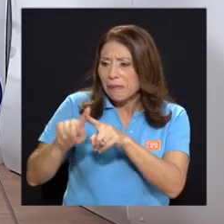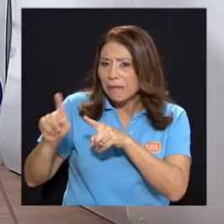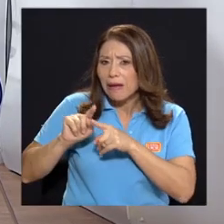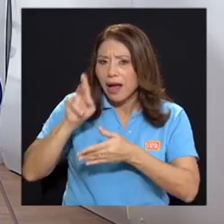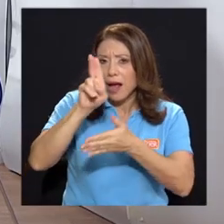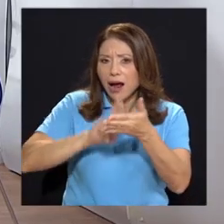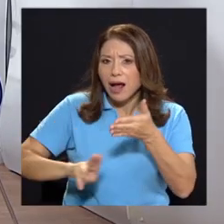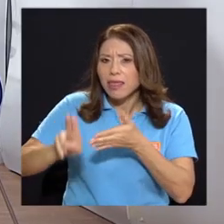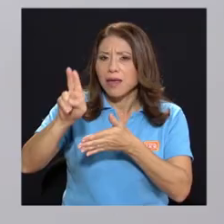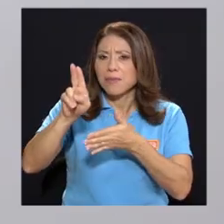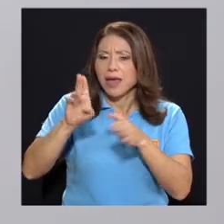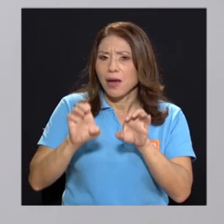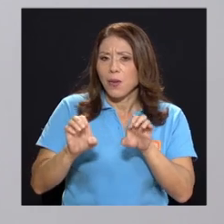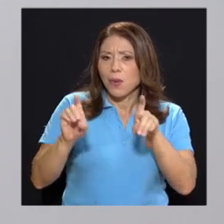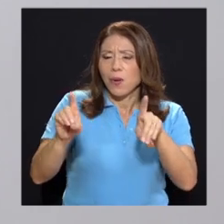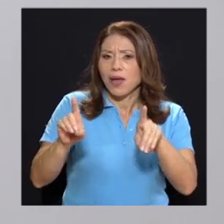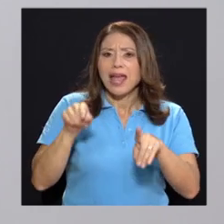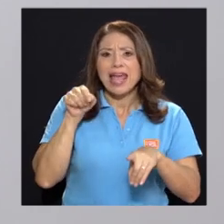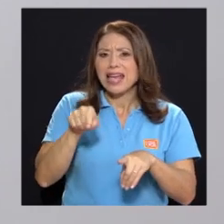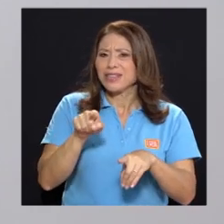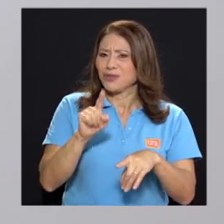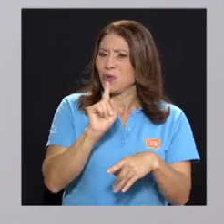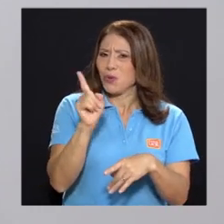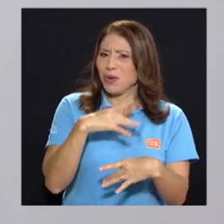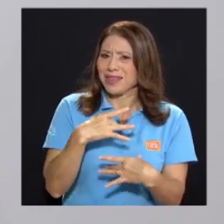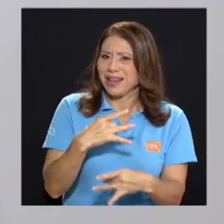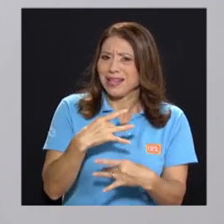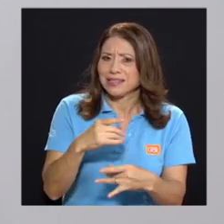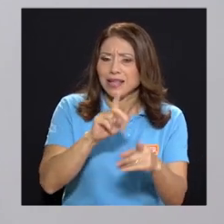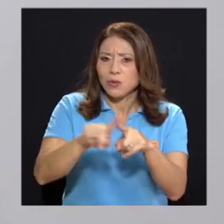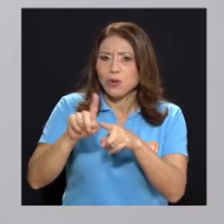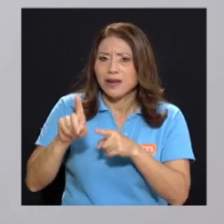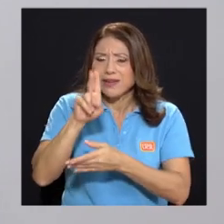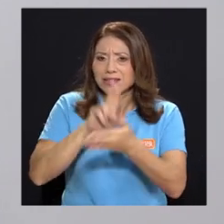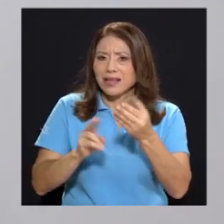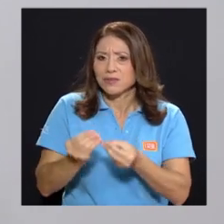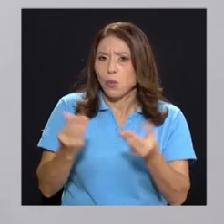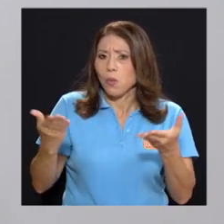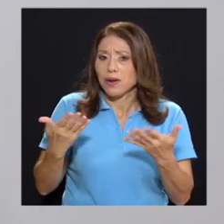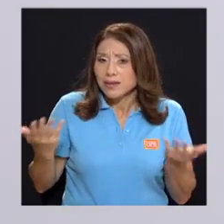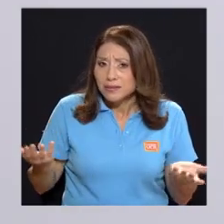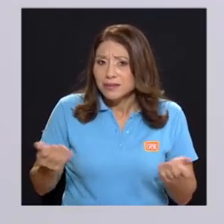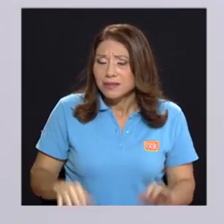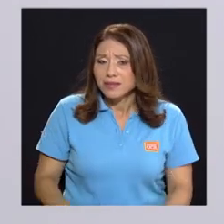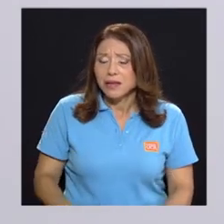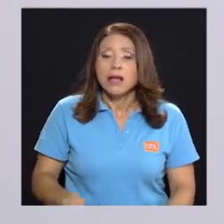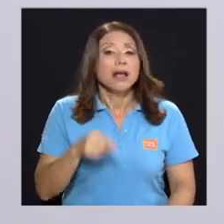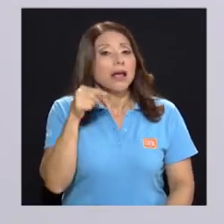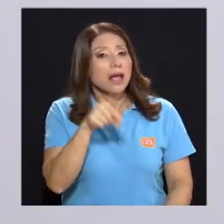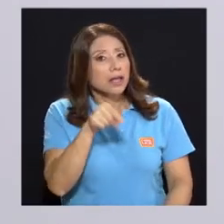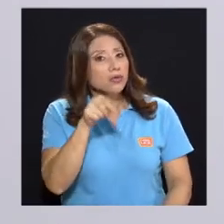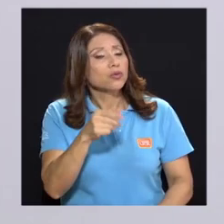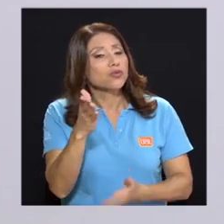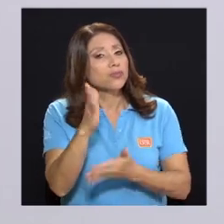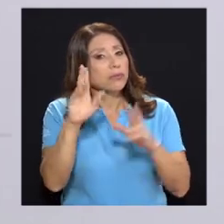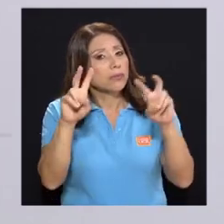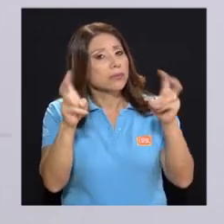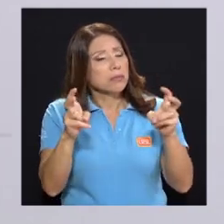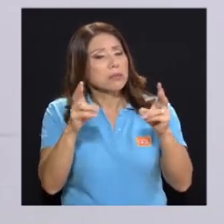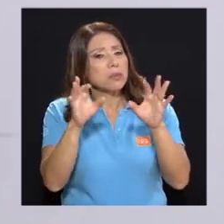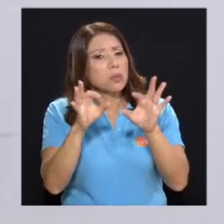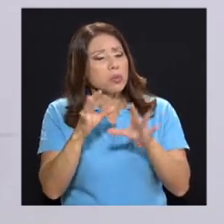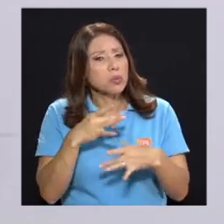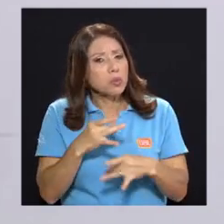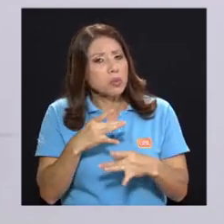particularmente la atención que esto no fuera interés de las universidades públicas al menos mire eso es un punto muy interesante y nosotros una cosa que